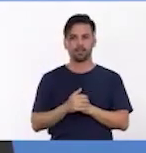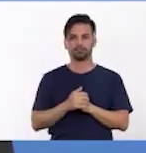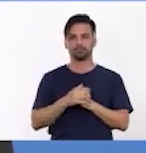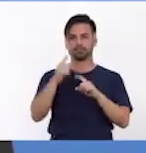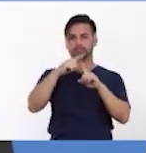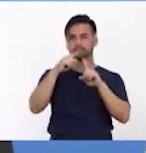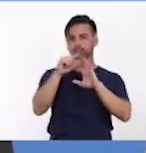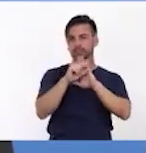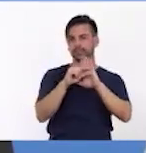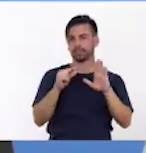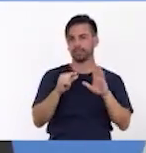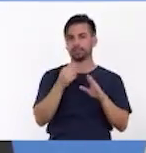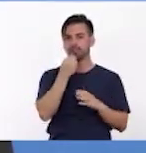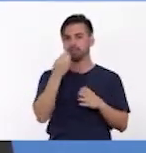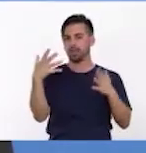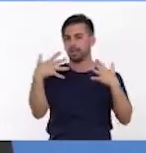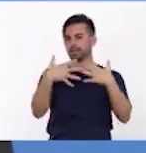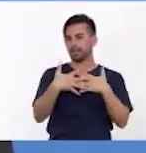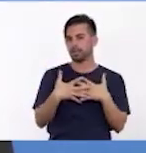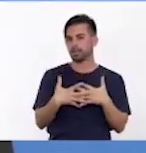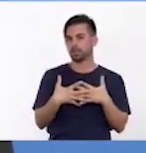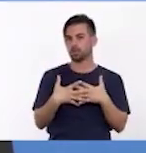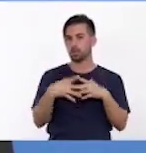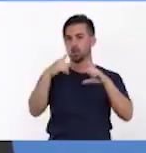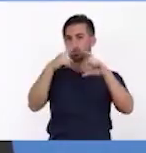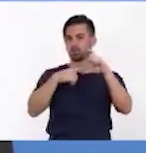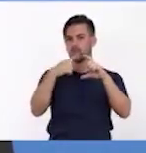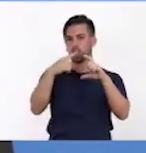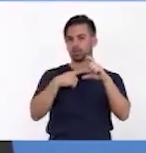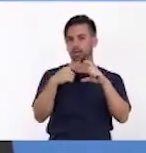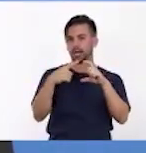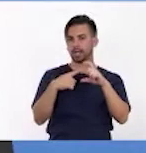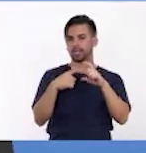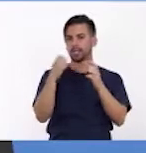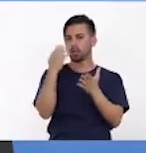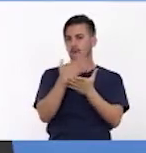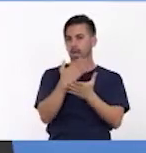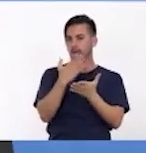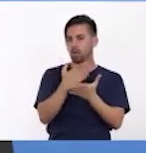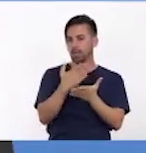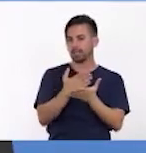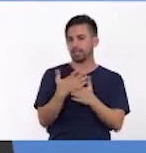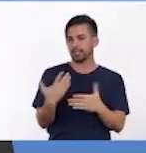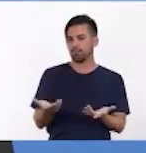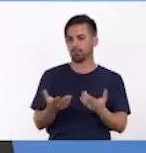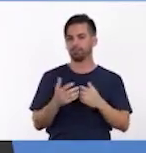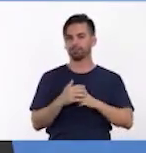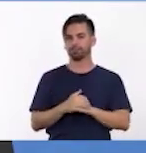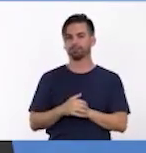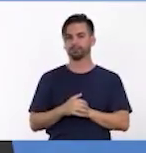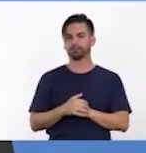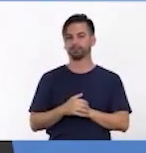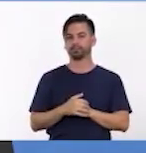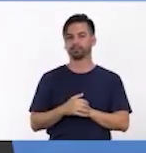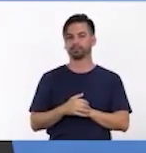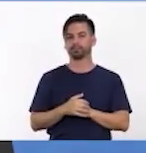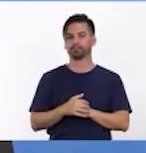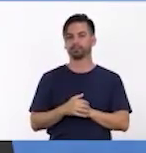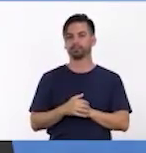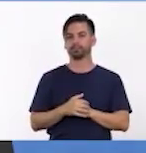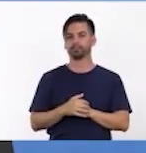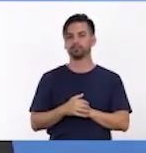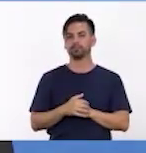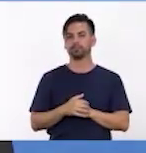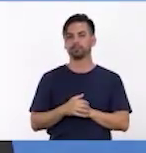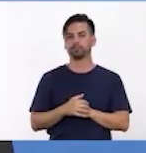los contenidos educativos. Con los contenidos educativos tiene la iniciativa, que